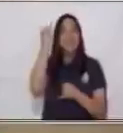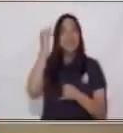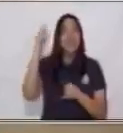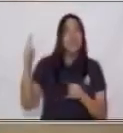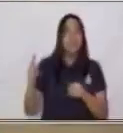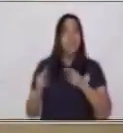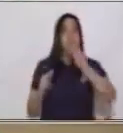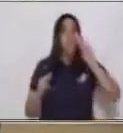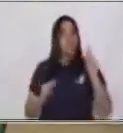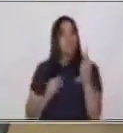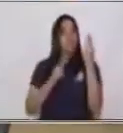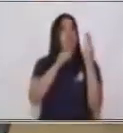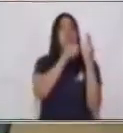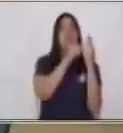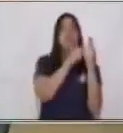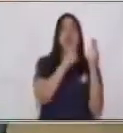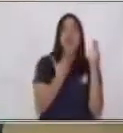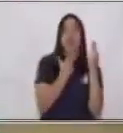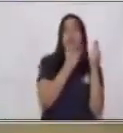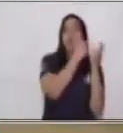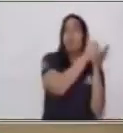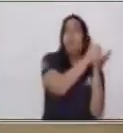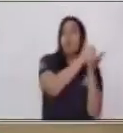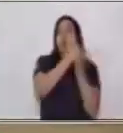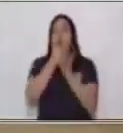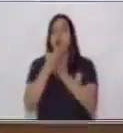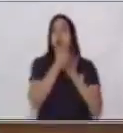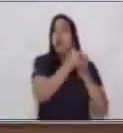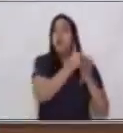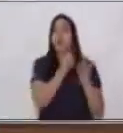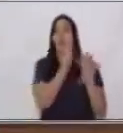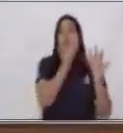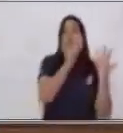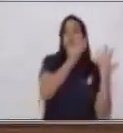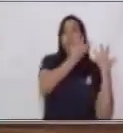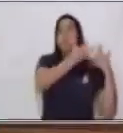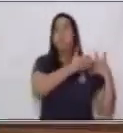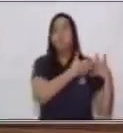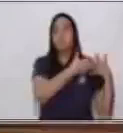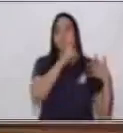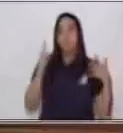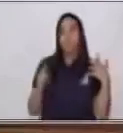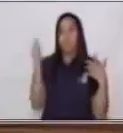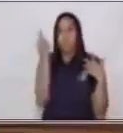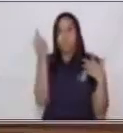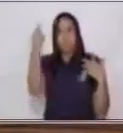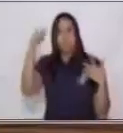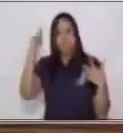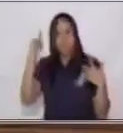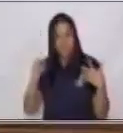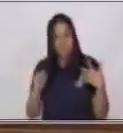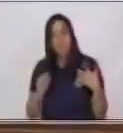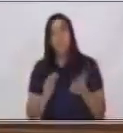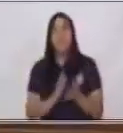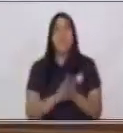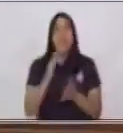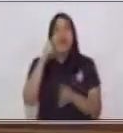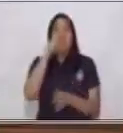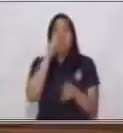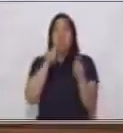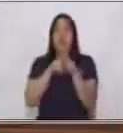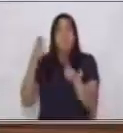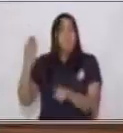adorna a la idea principal o lo que complementa y amplía a la idea principal. También vimos los